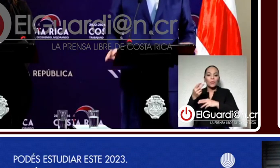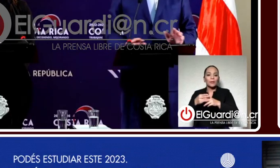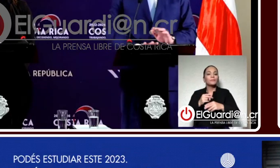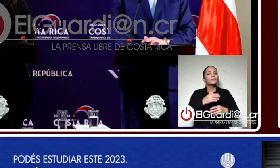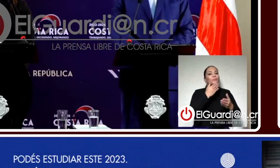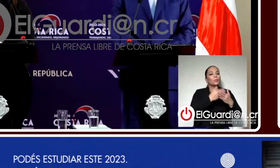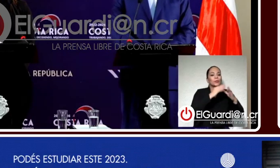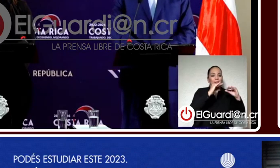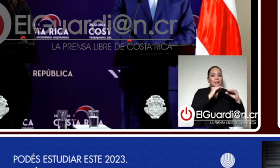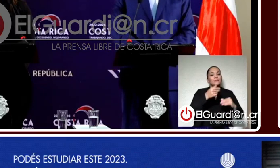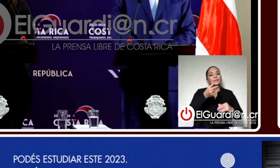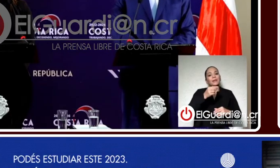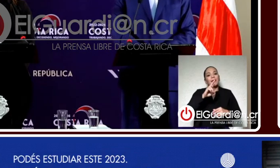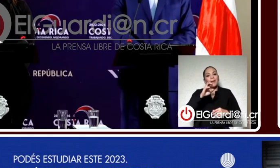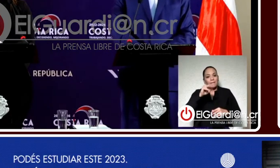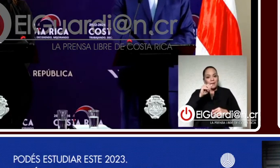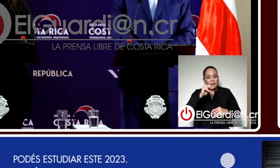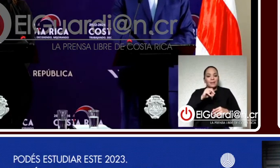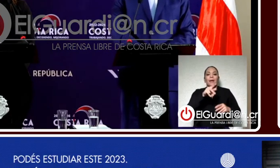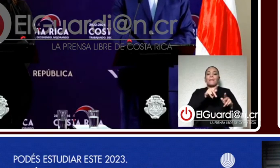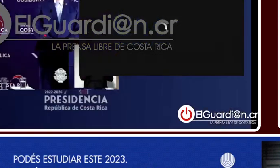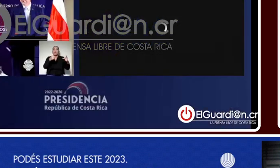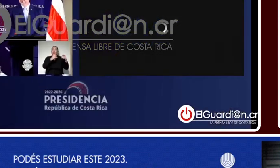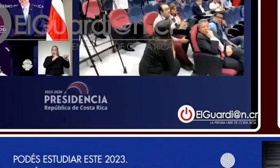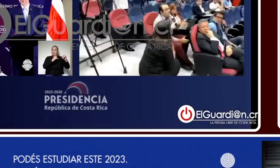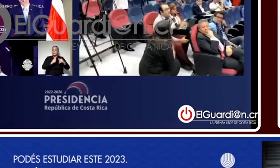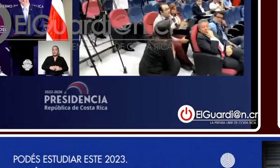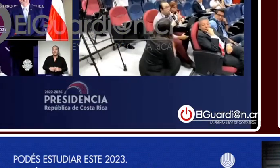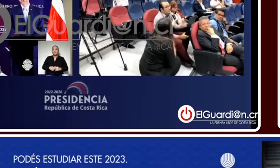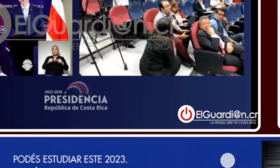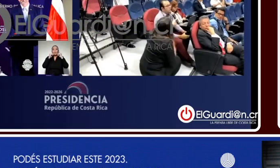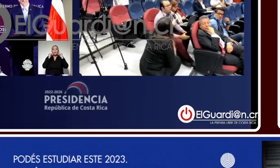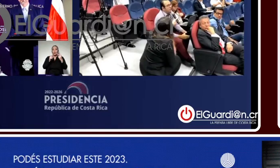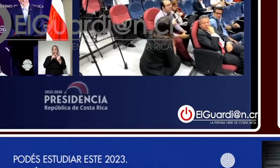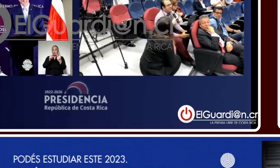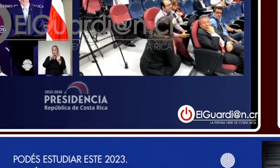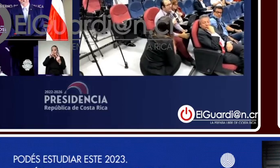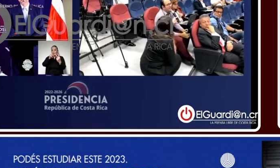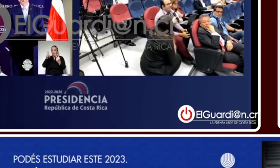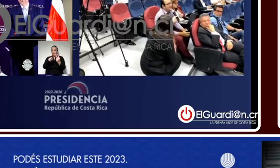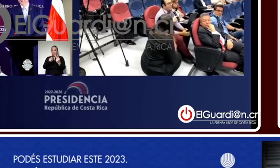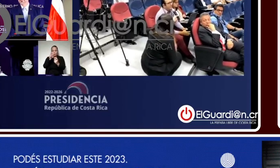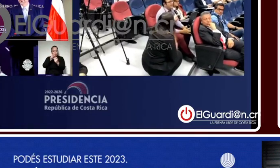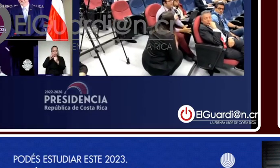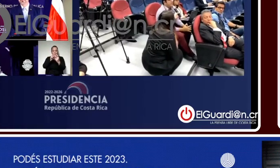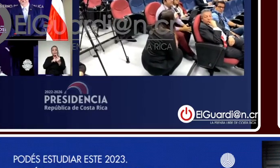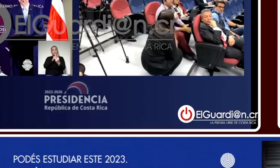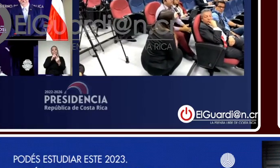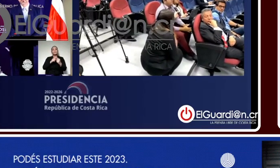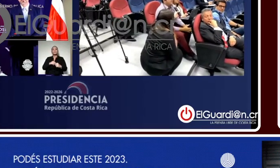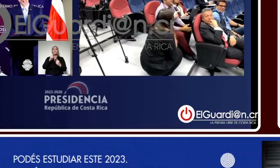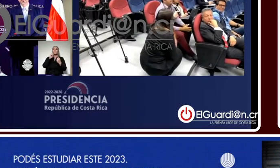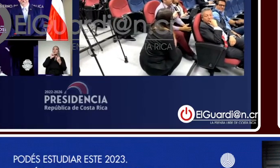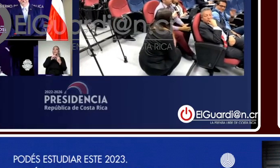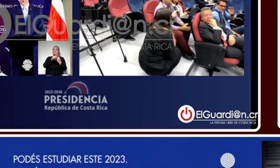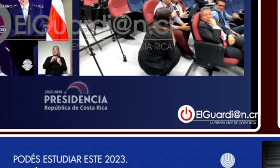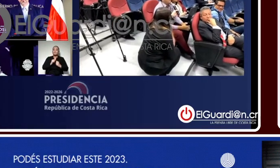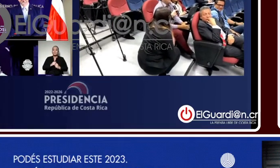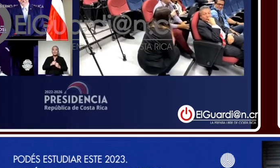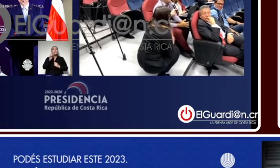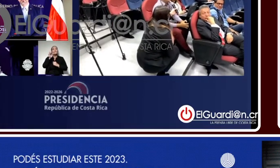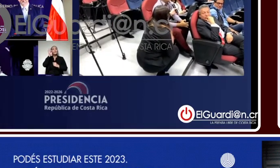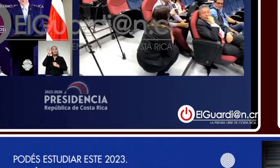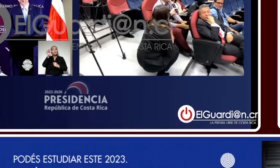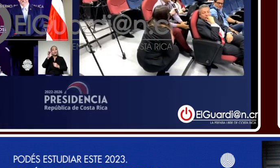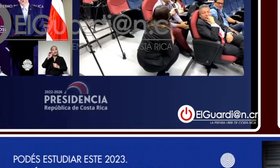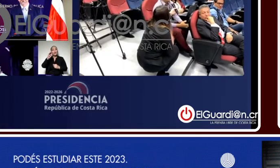¿qué tal? Muy buenas tardes, Graving Granado, Diario Extra. Don Rodrigo, dos consultas muy puntuales. El primero es sobre el futuro de